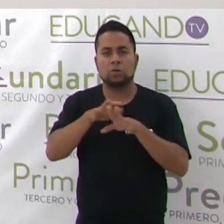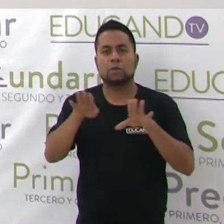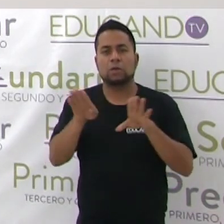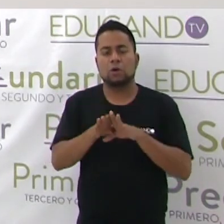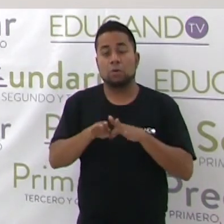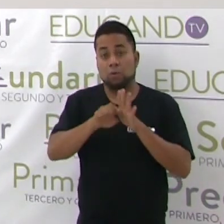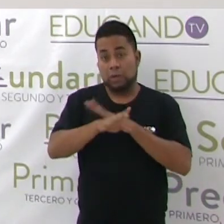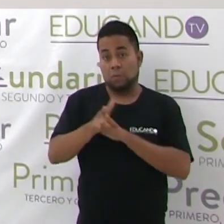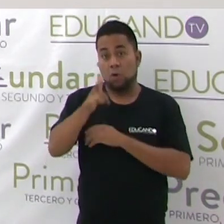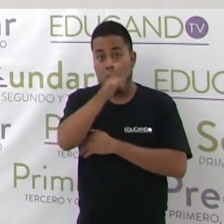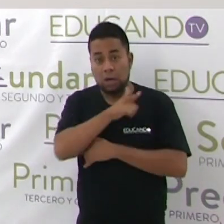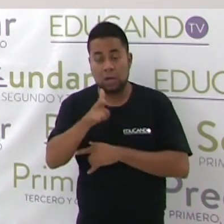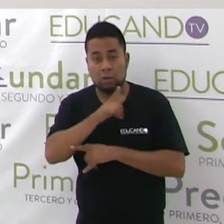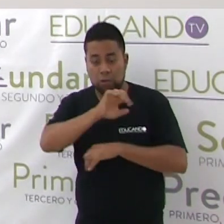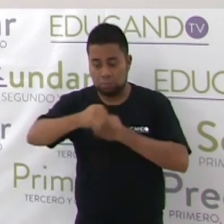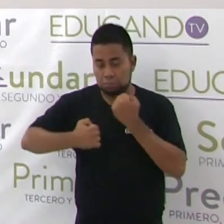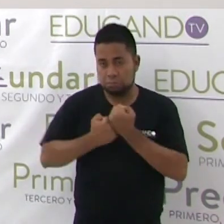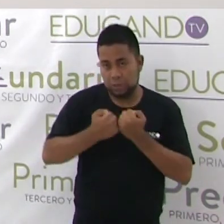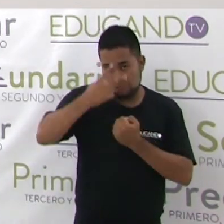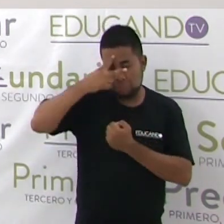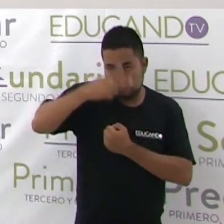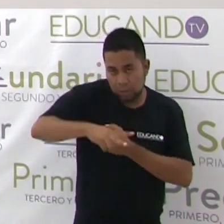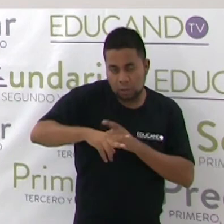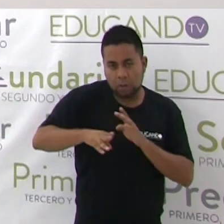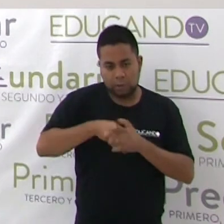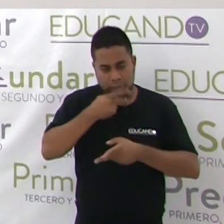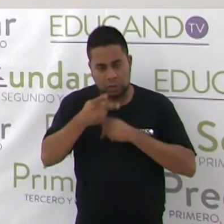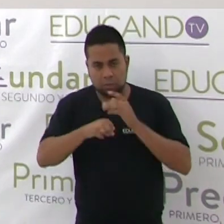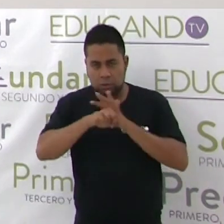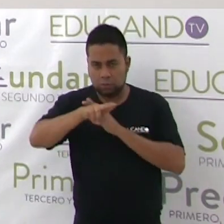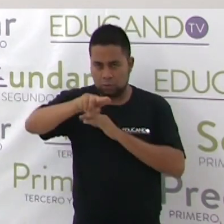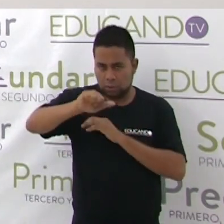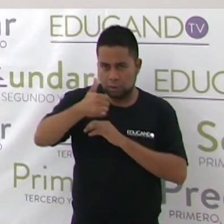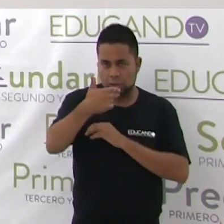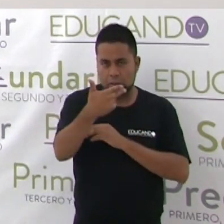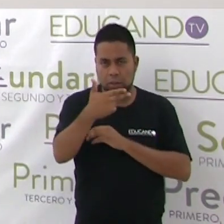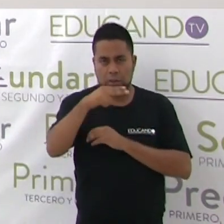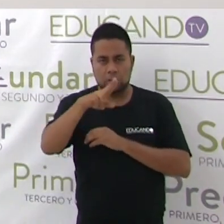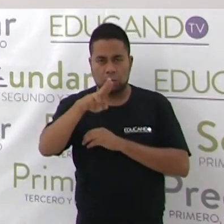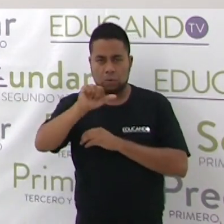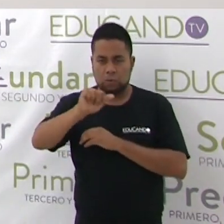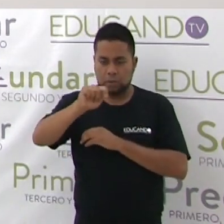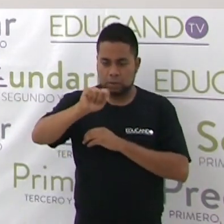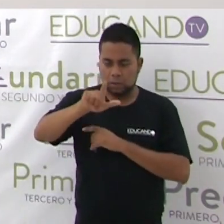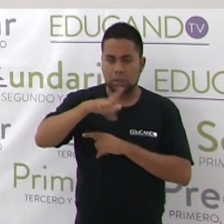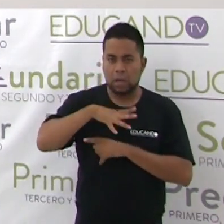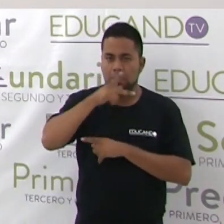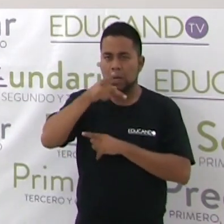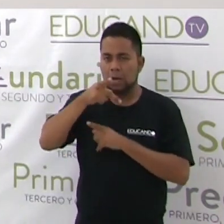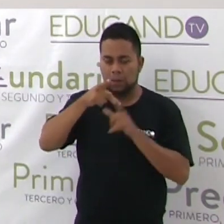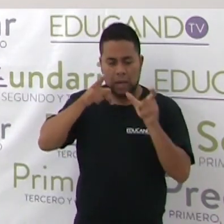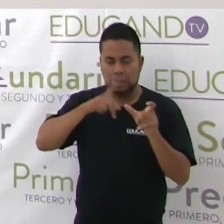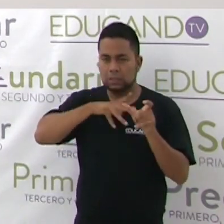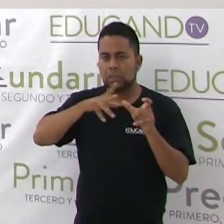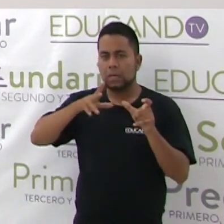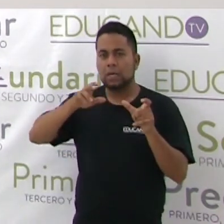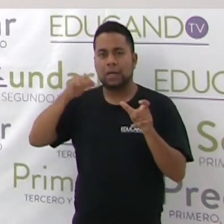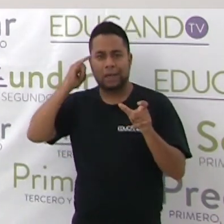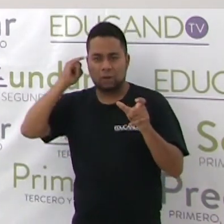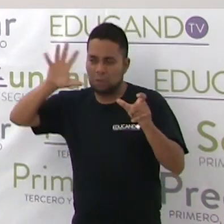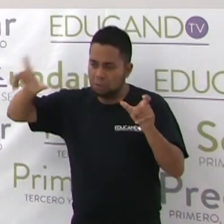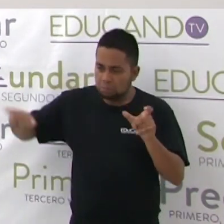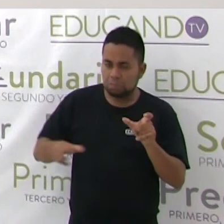las lenguas influyen en México, cómo el náhuatl lo integramos en muchas palabras con el